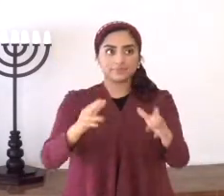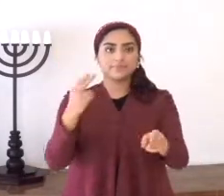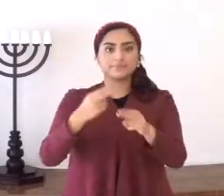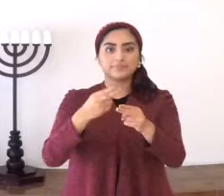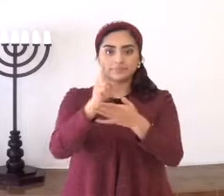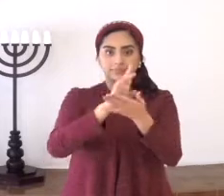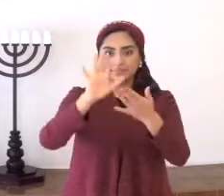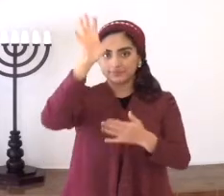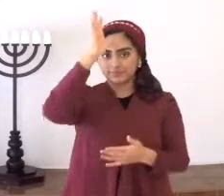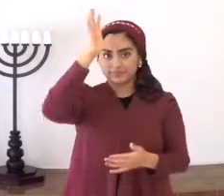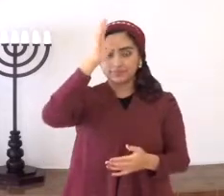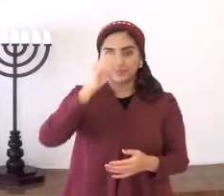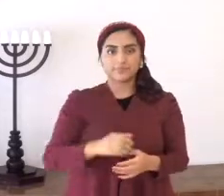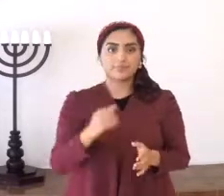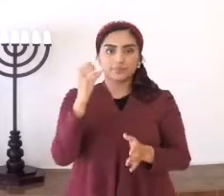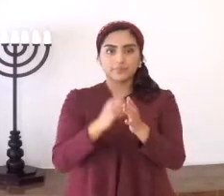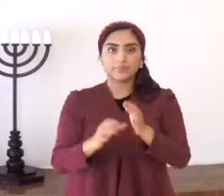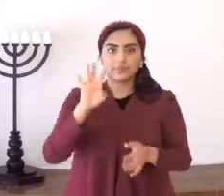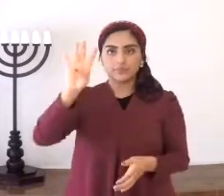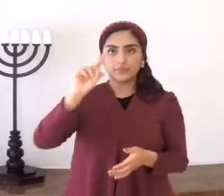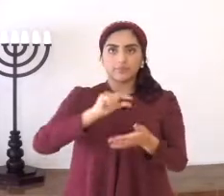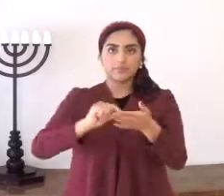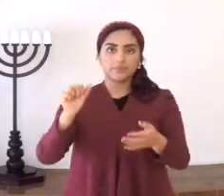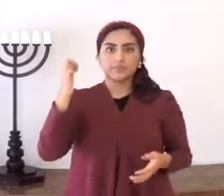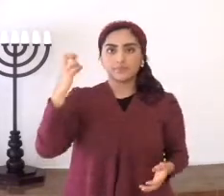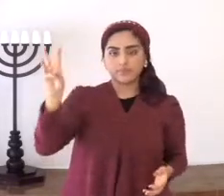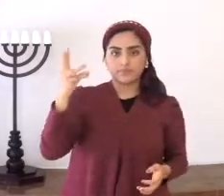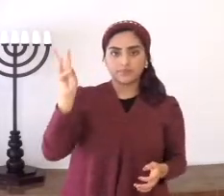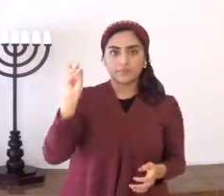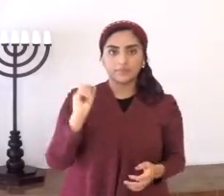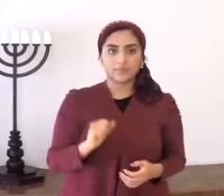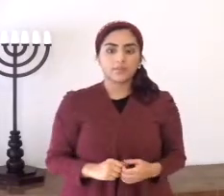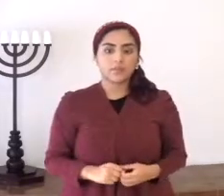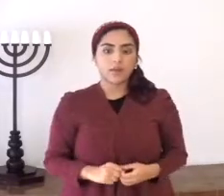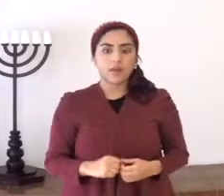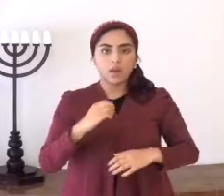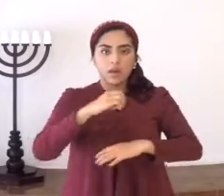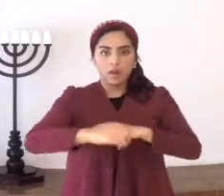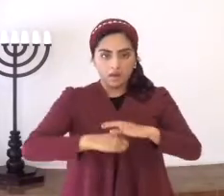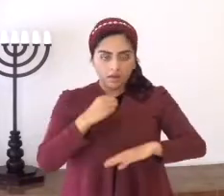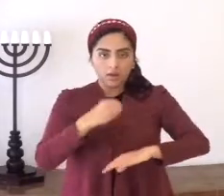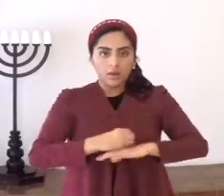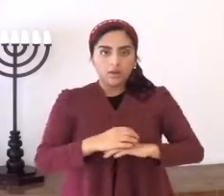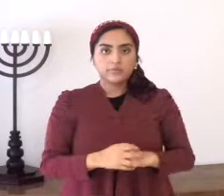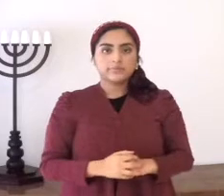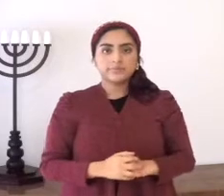4:16. Bendito es el abacados. 4:16.